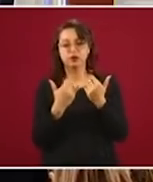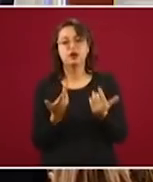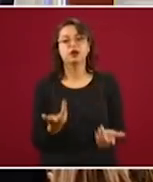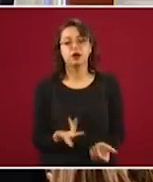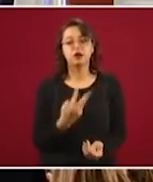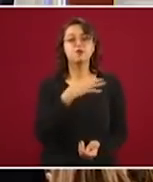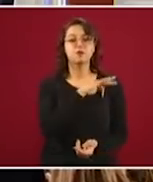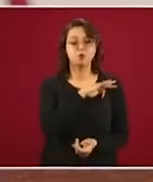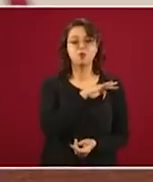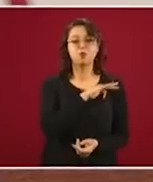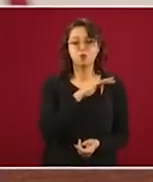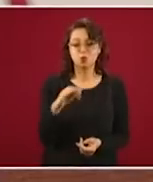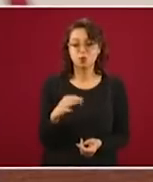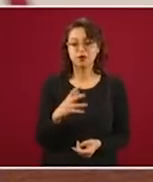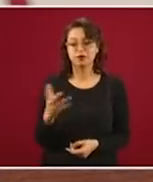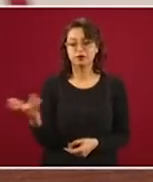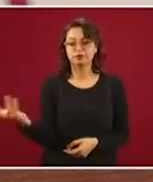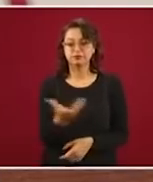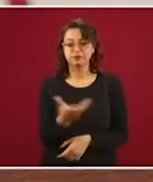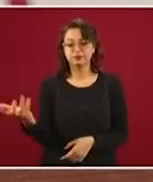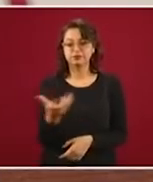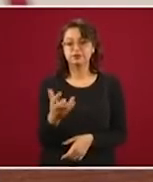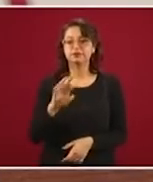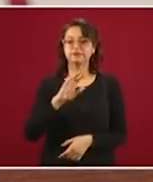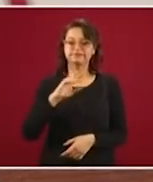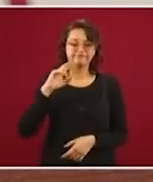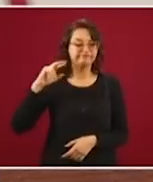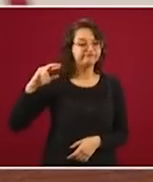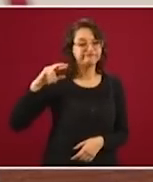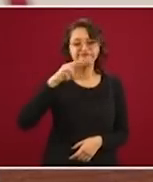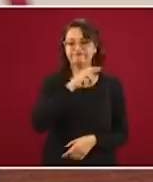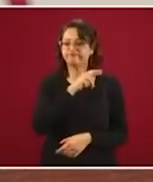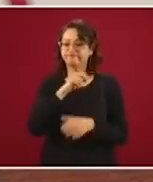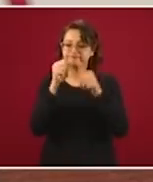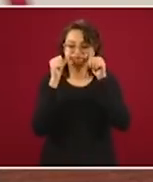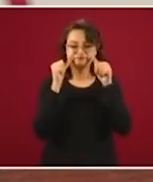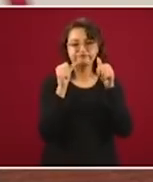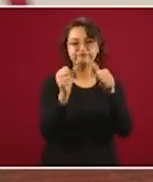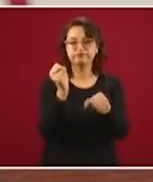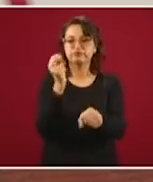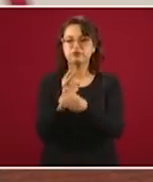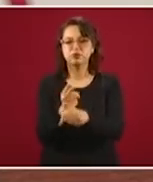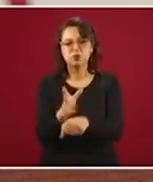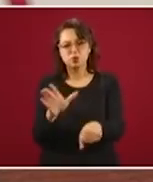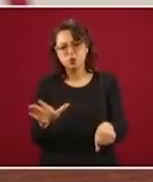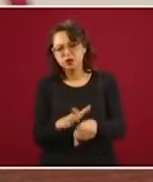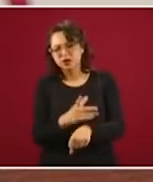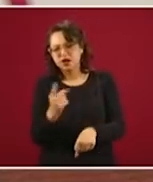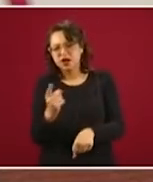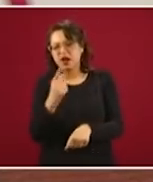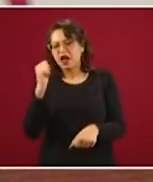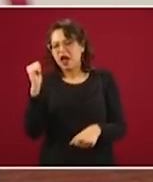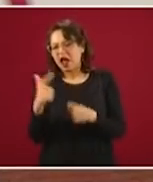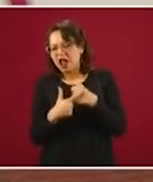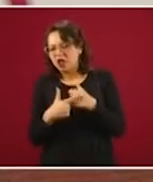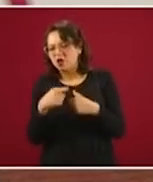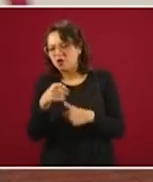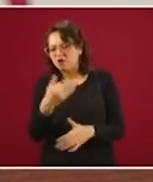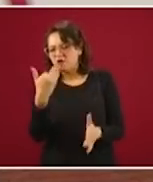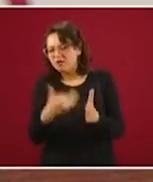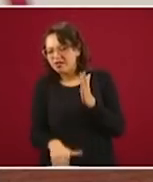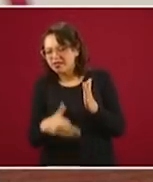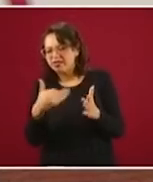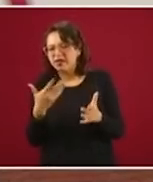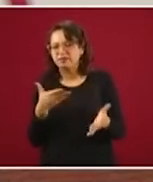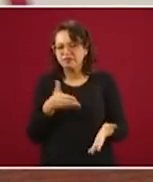actuar y actuar de manera inmediata para investigar qué está obstaculizando al gobierno a cumplir